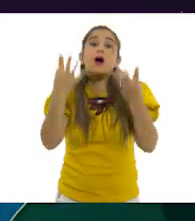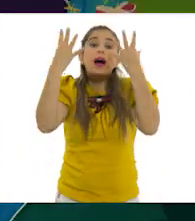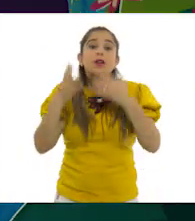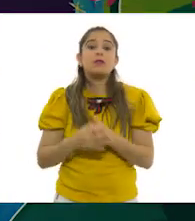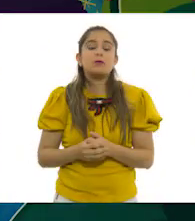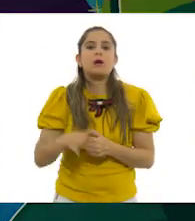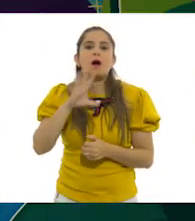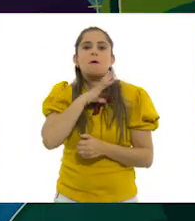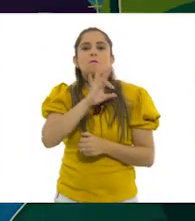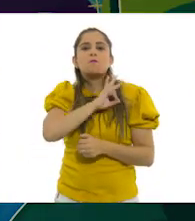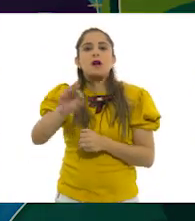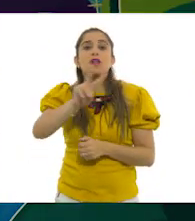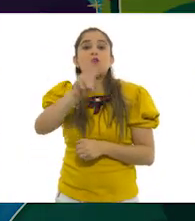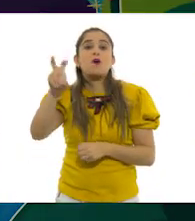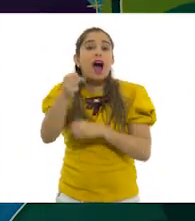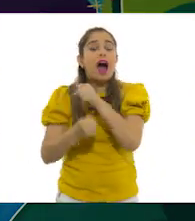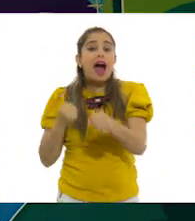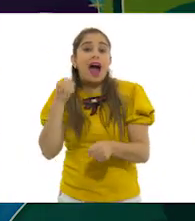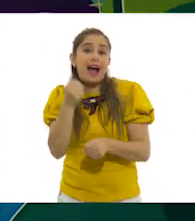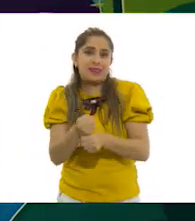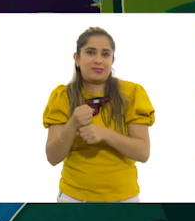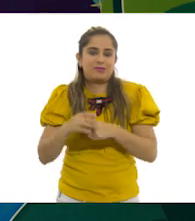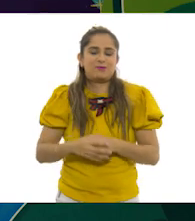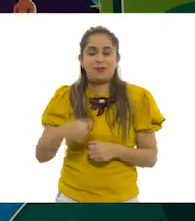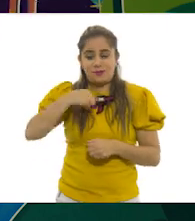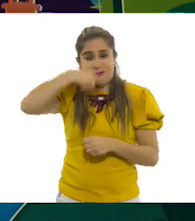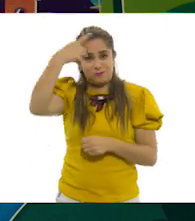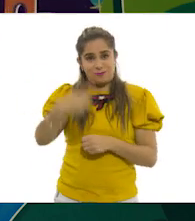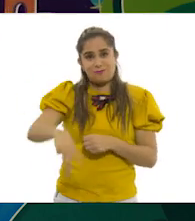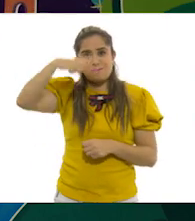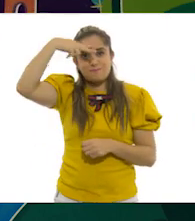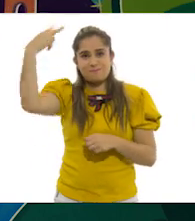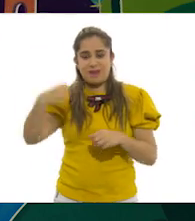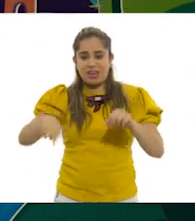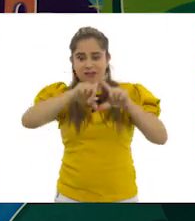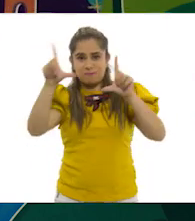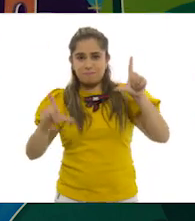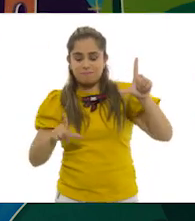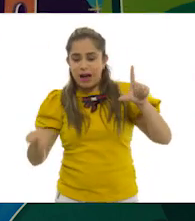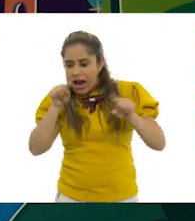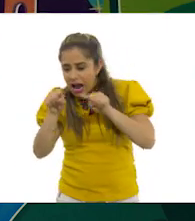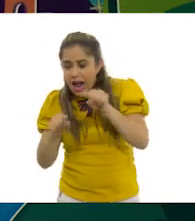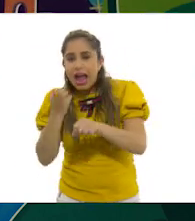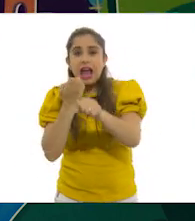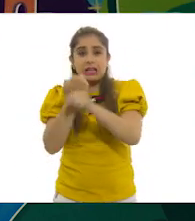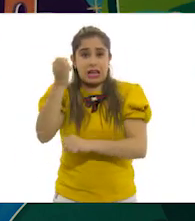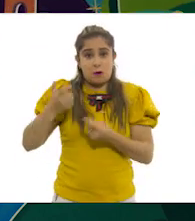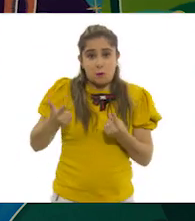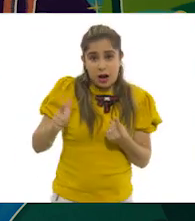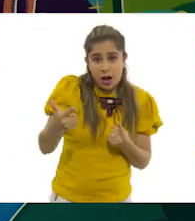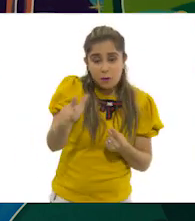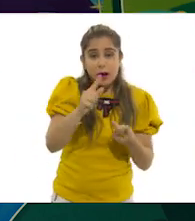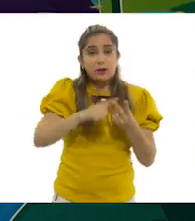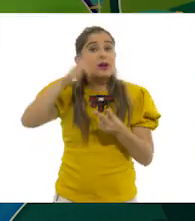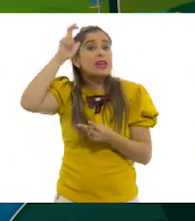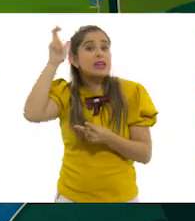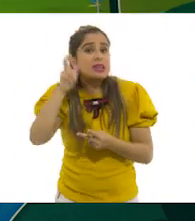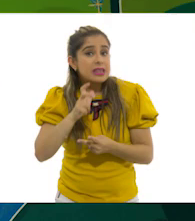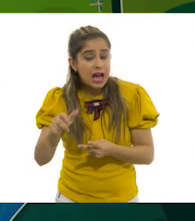siglos. Soy endémico de México. Me encuentras en los estados de Guanajuato e Hidalgo,